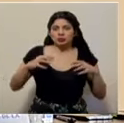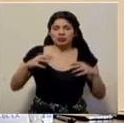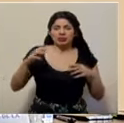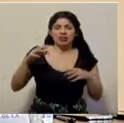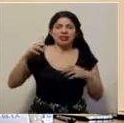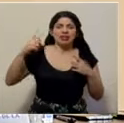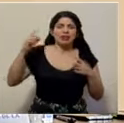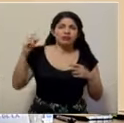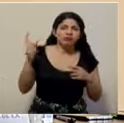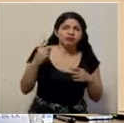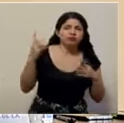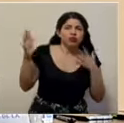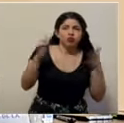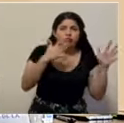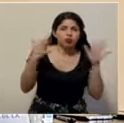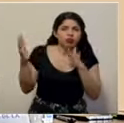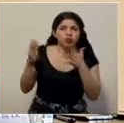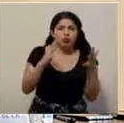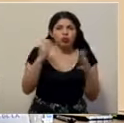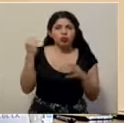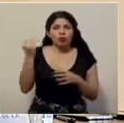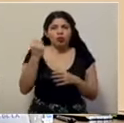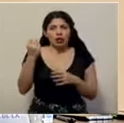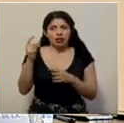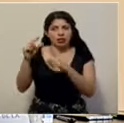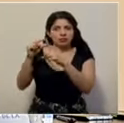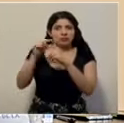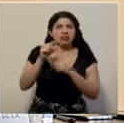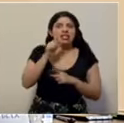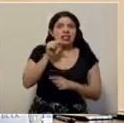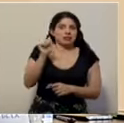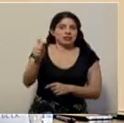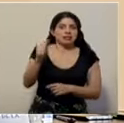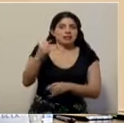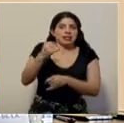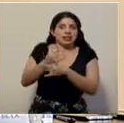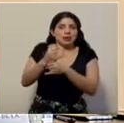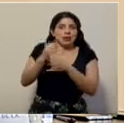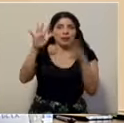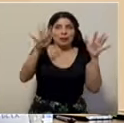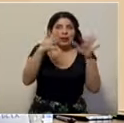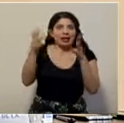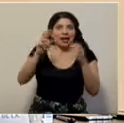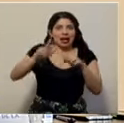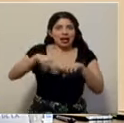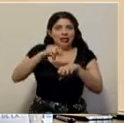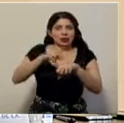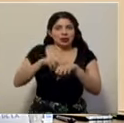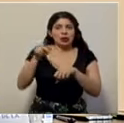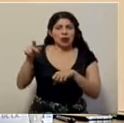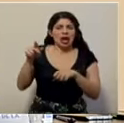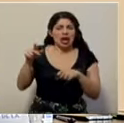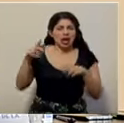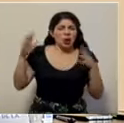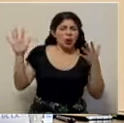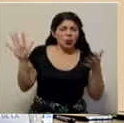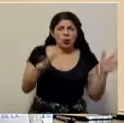ciclónica, de acuerdo a lo que ha establecido el mismo Instituto Meteorológico Nacional, bastante